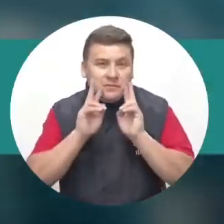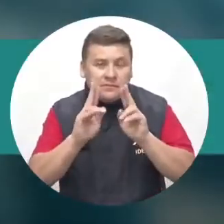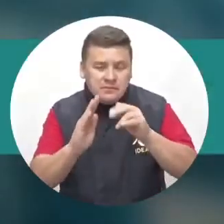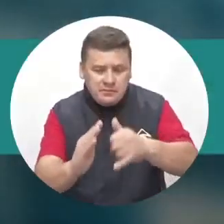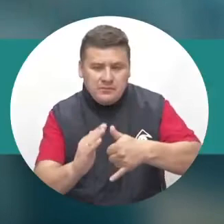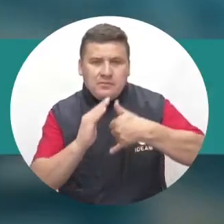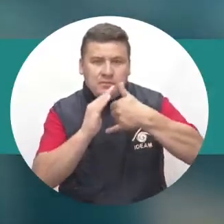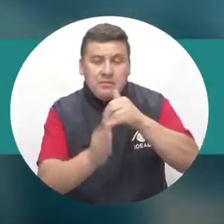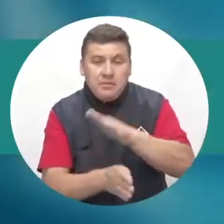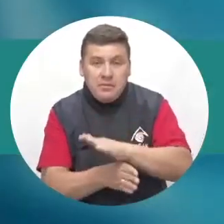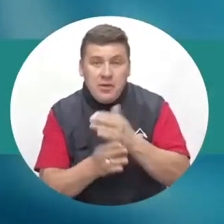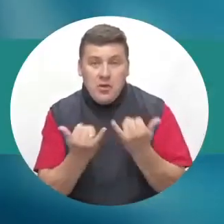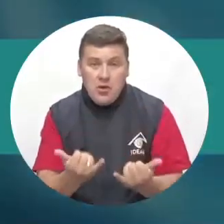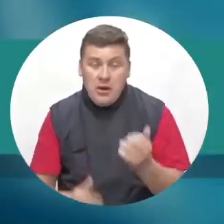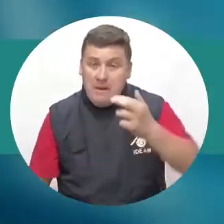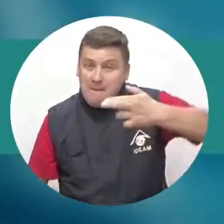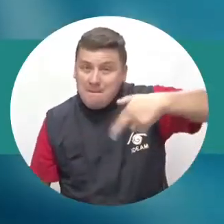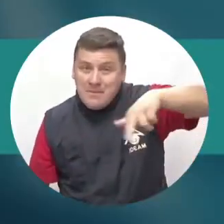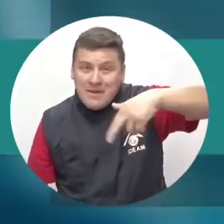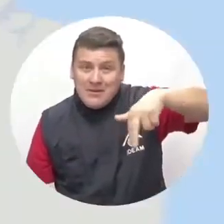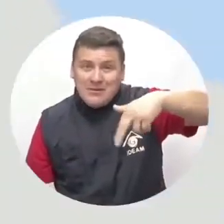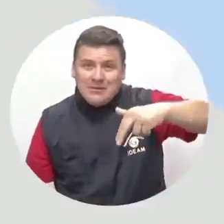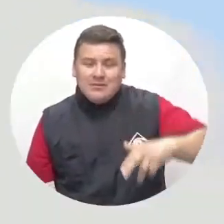Pronóstico del tiempo para la tarde del miércoles.